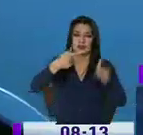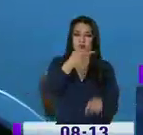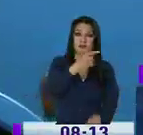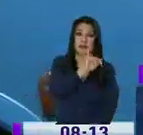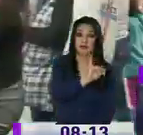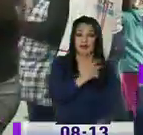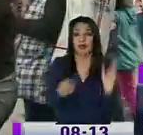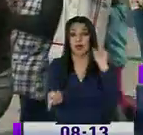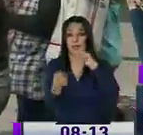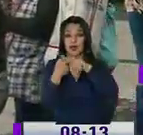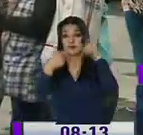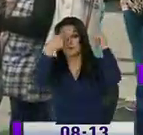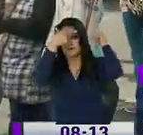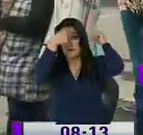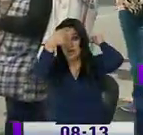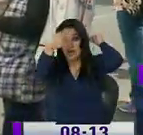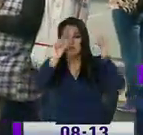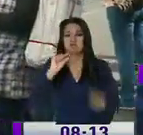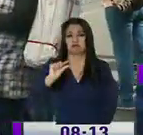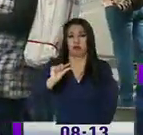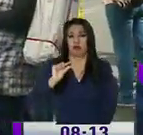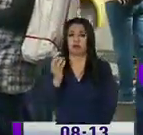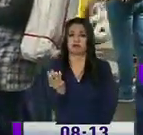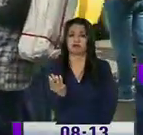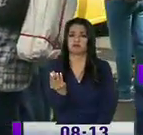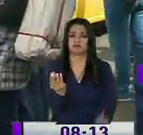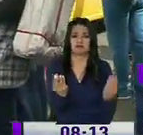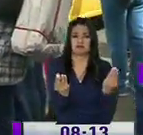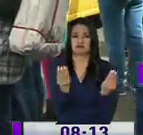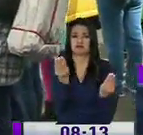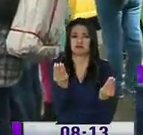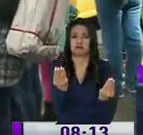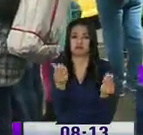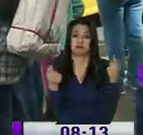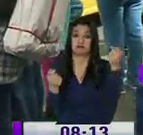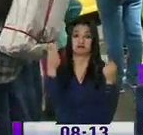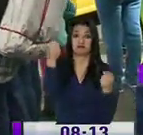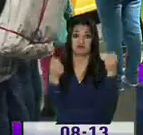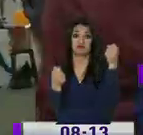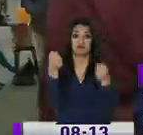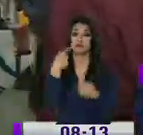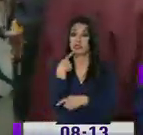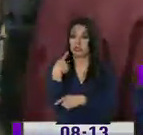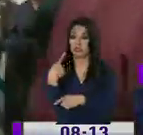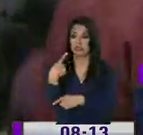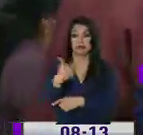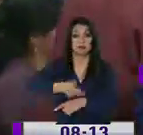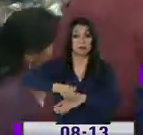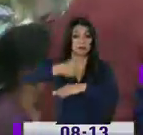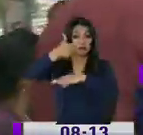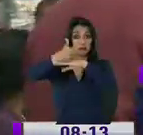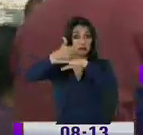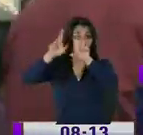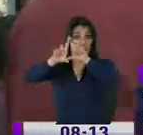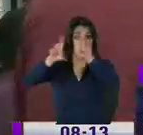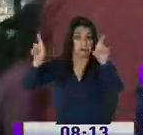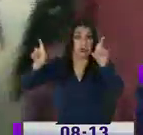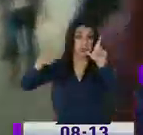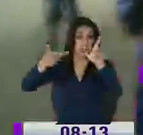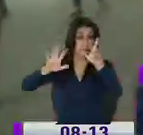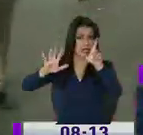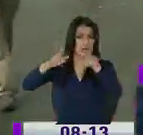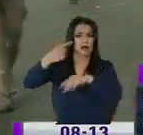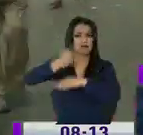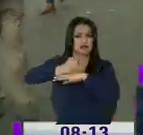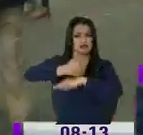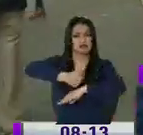Marín, se movilizaban pocos pasajeros. Según uno de los conductores, la disposición de las operadoras luego de la resolución emitida por